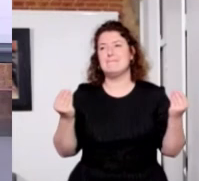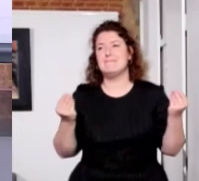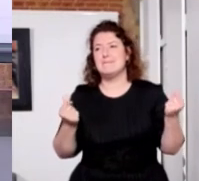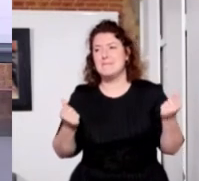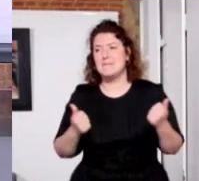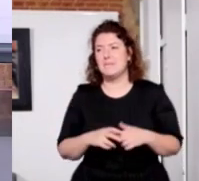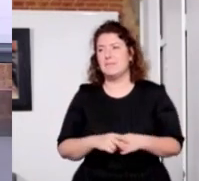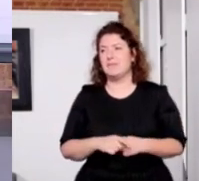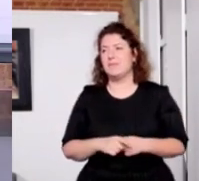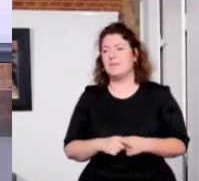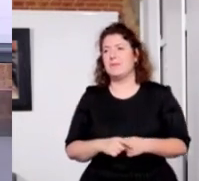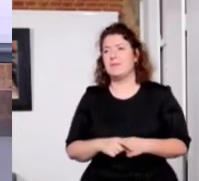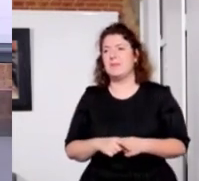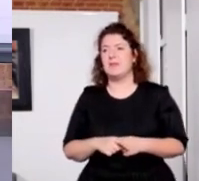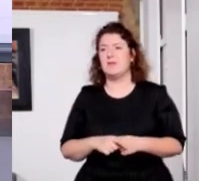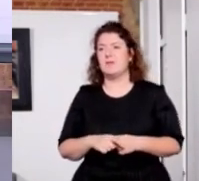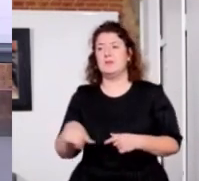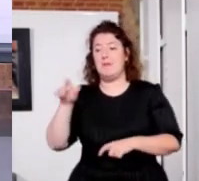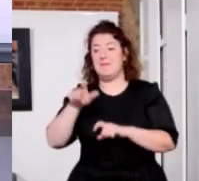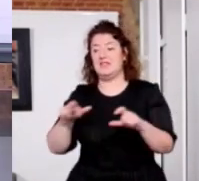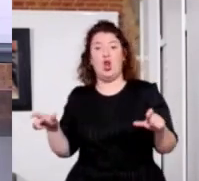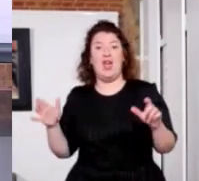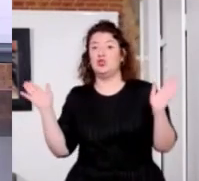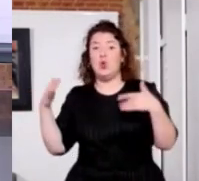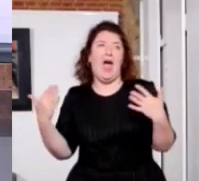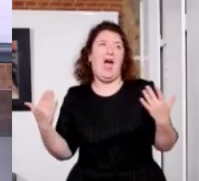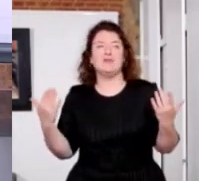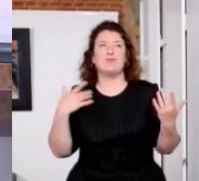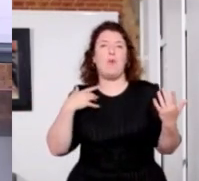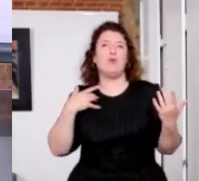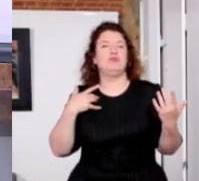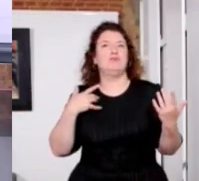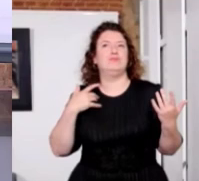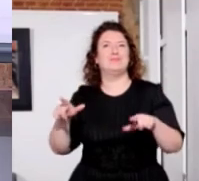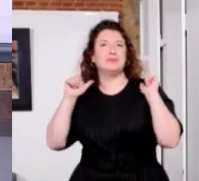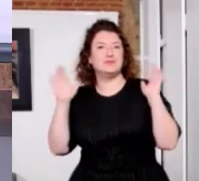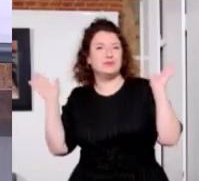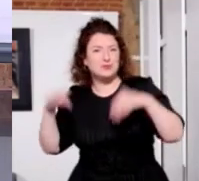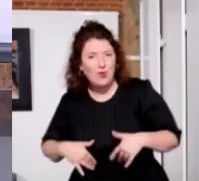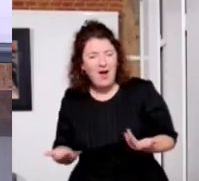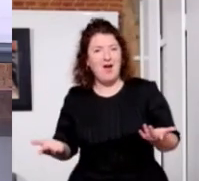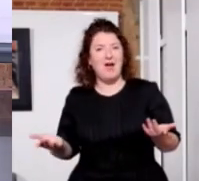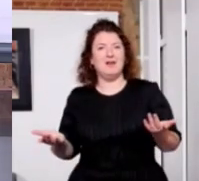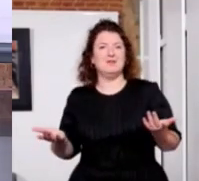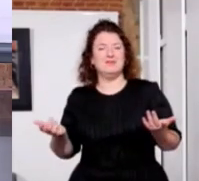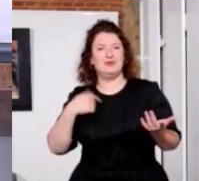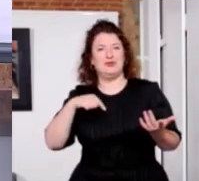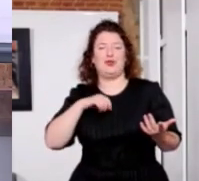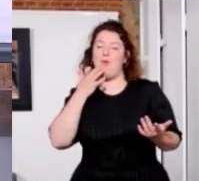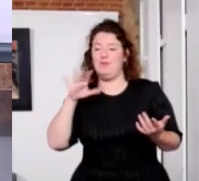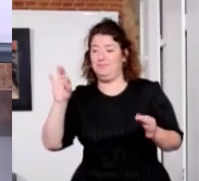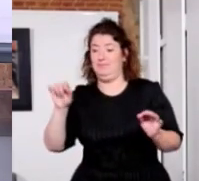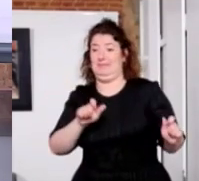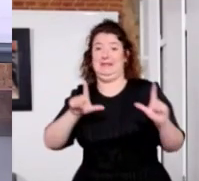el ser la voz de los que no tienen voz, el no aceptar las situaciones y las injusticias, el